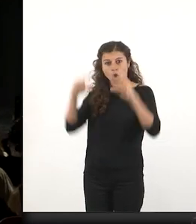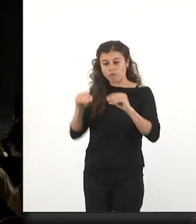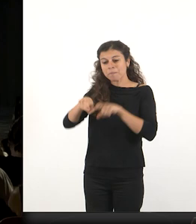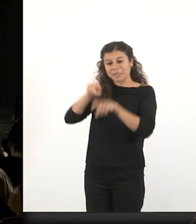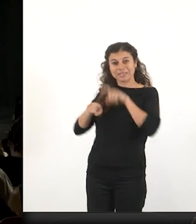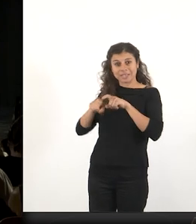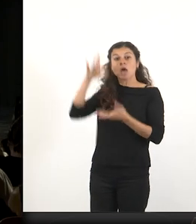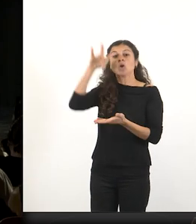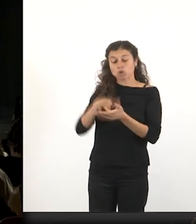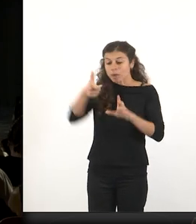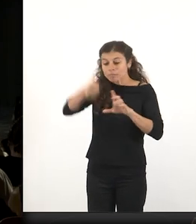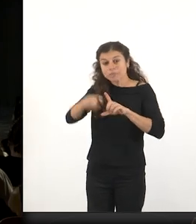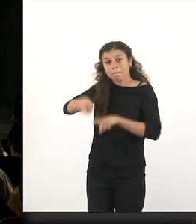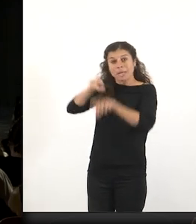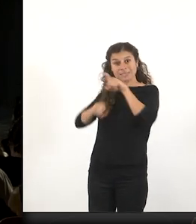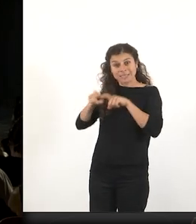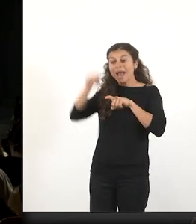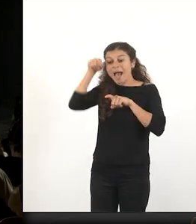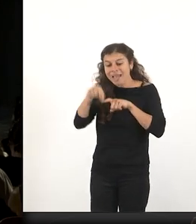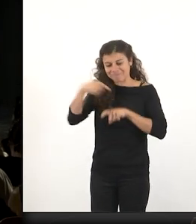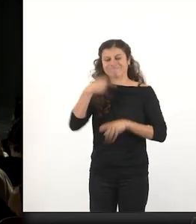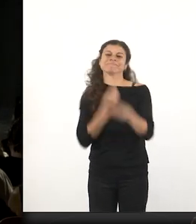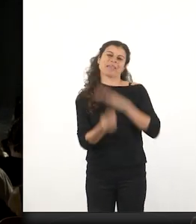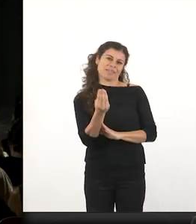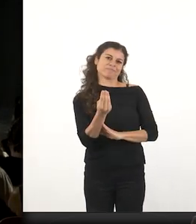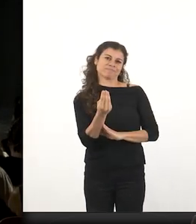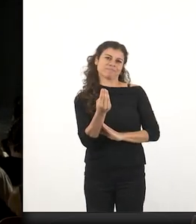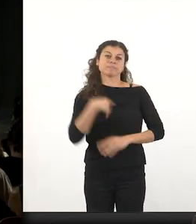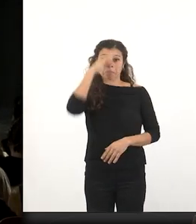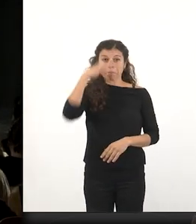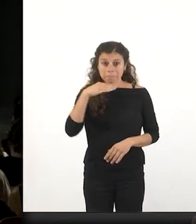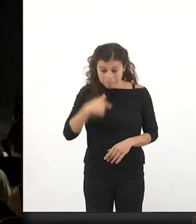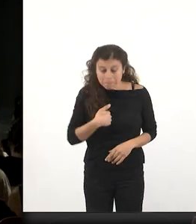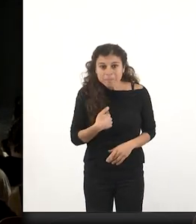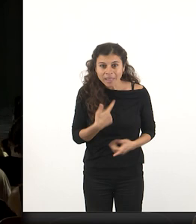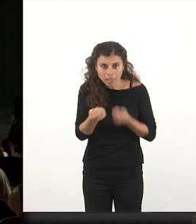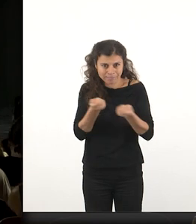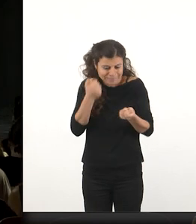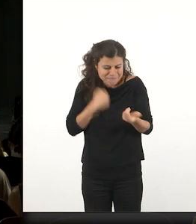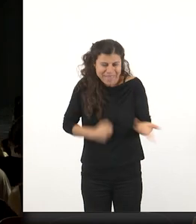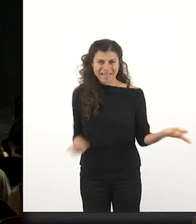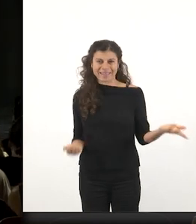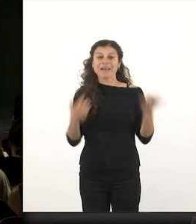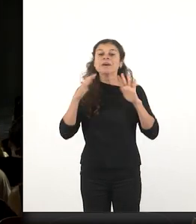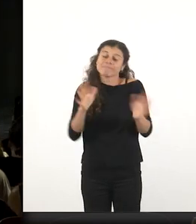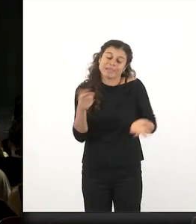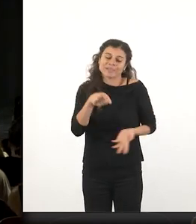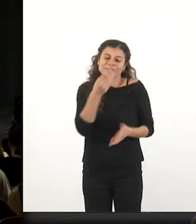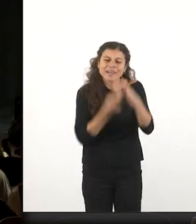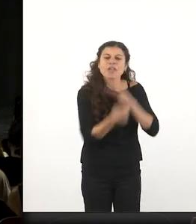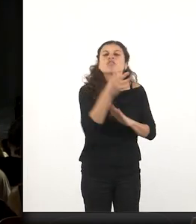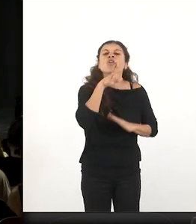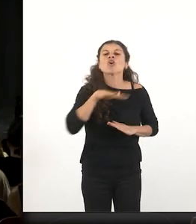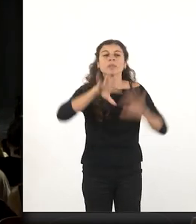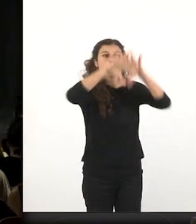Y justo cuando mi padre apretó el botón de marcha atrás, justo ahí, nací yo. Mi padre no controlaba una mierda, pero es que mi padre, angelico mío, nació